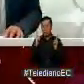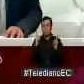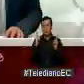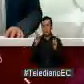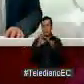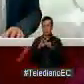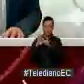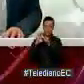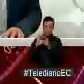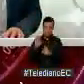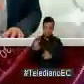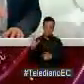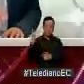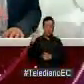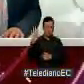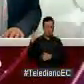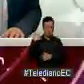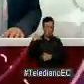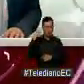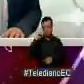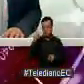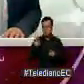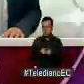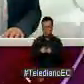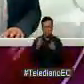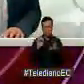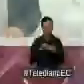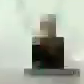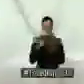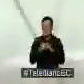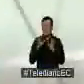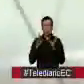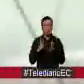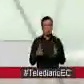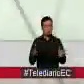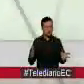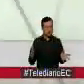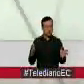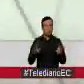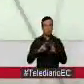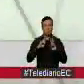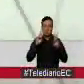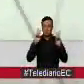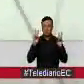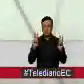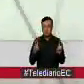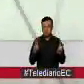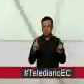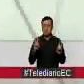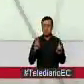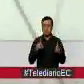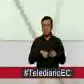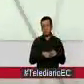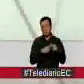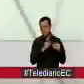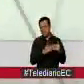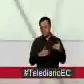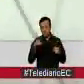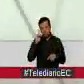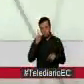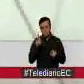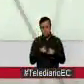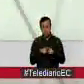con la Unión Europea, lo tenemos en vigencia y no ha habido problemas por efectos de la entrada en vigencia de ese